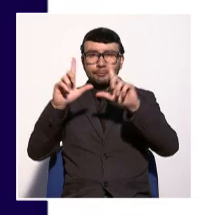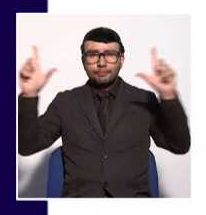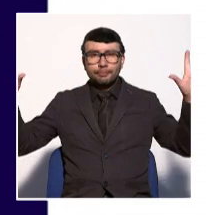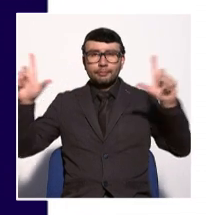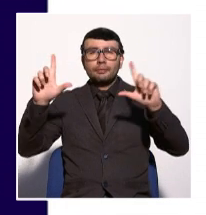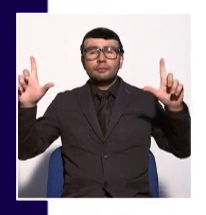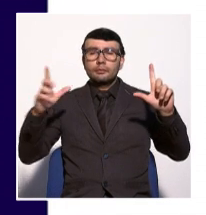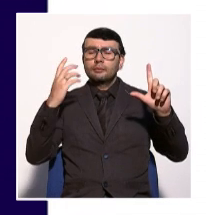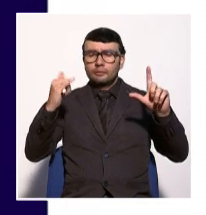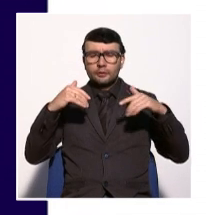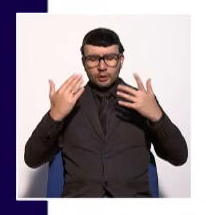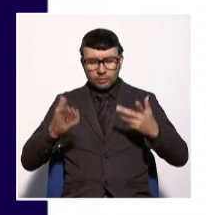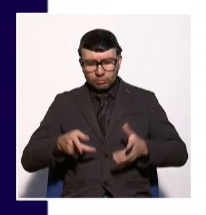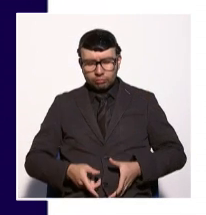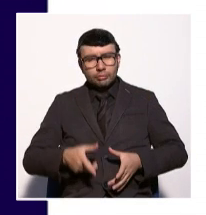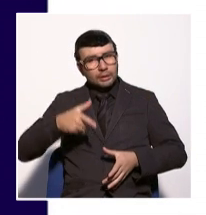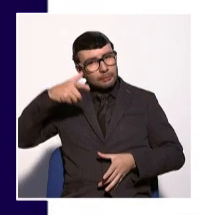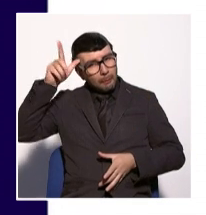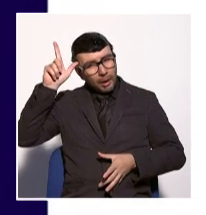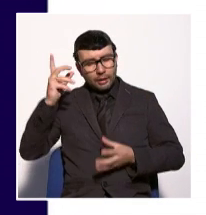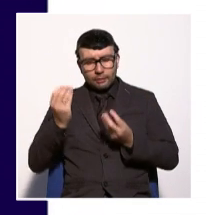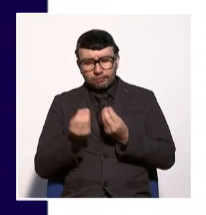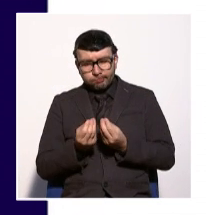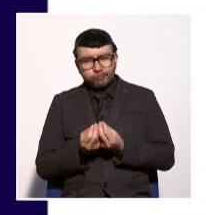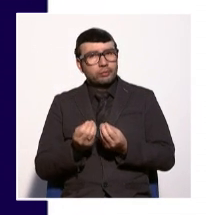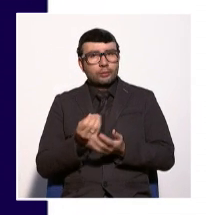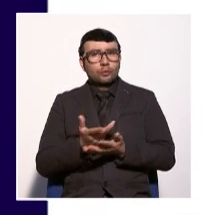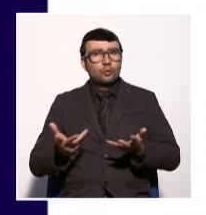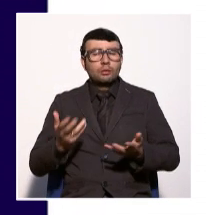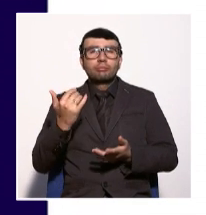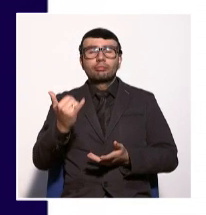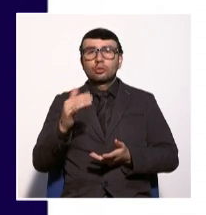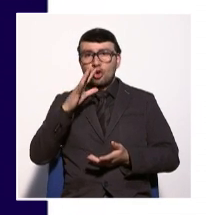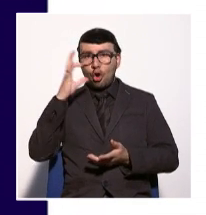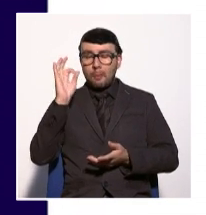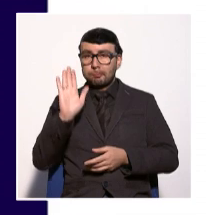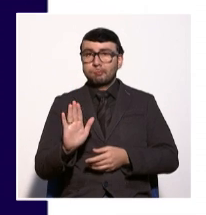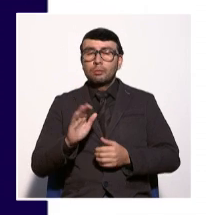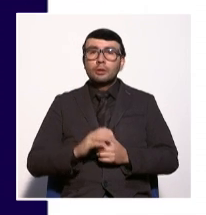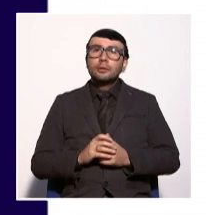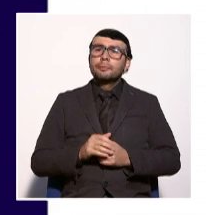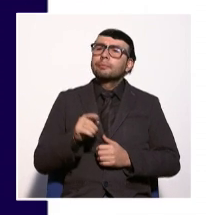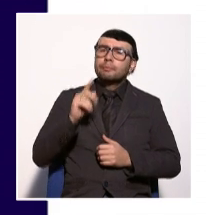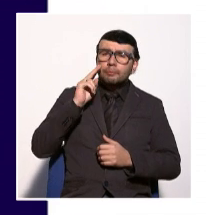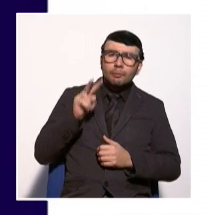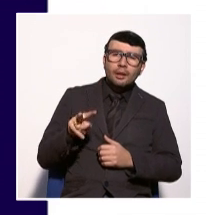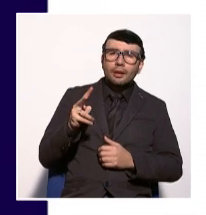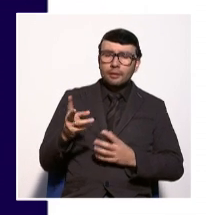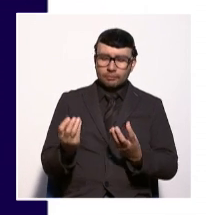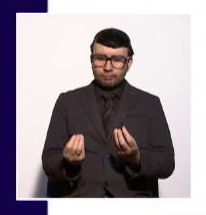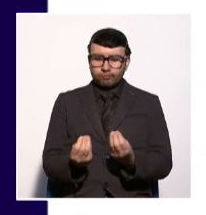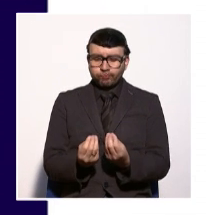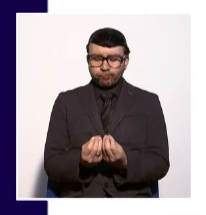el sistema reproductor masculino y aquí ustedes ven la parte del testículo